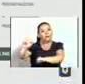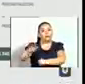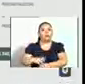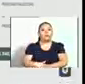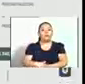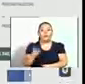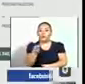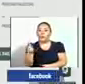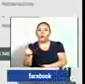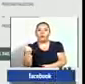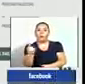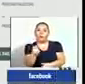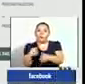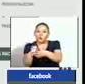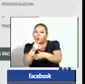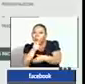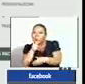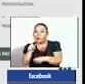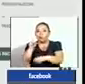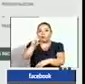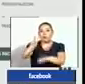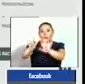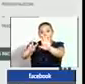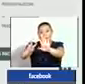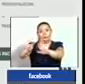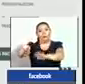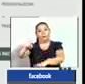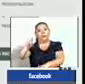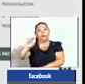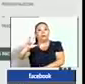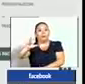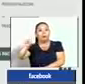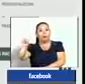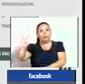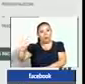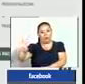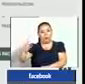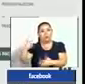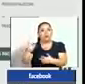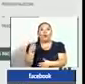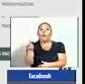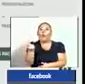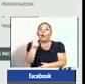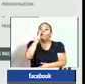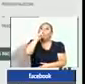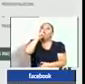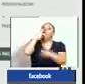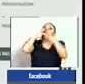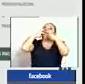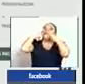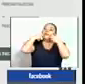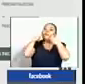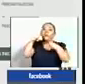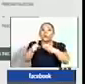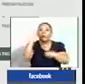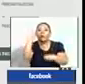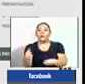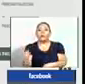El número de casos sospechosos, 17,314. Las pruebas que se han realizado hasta esta fecha,